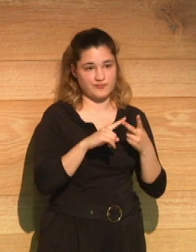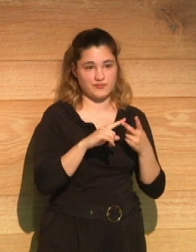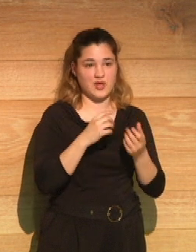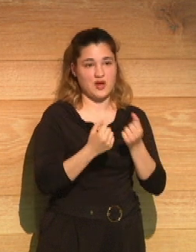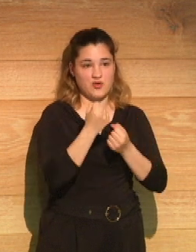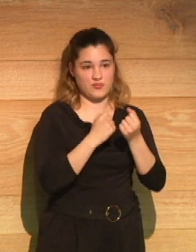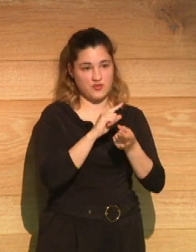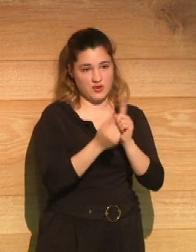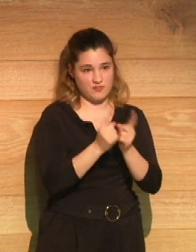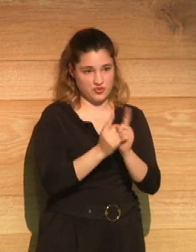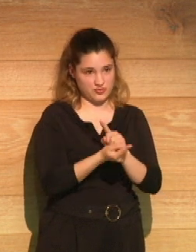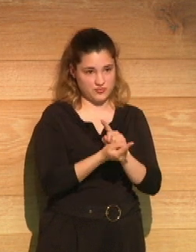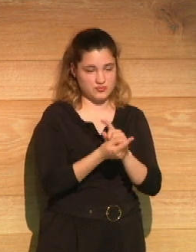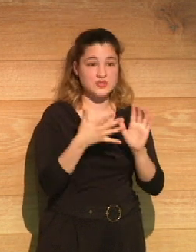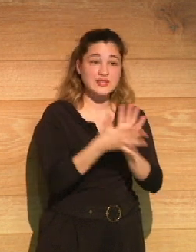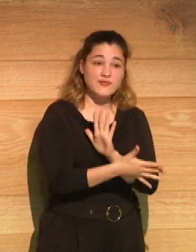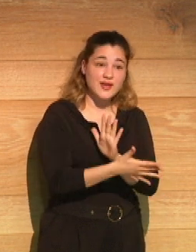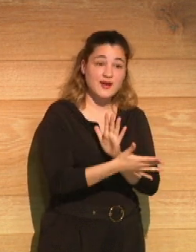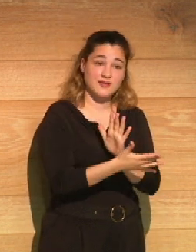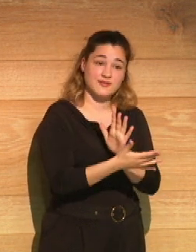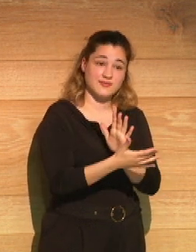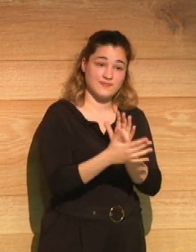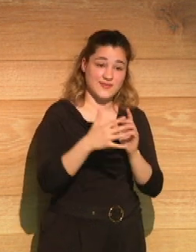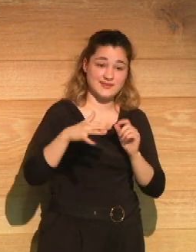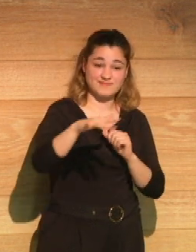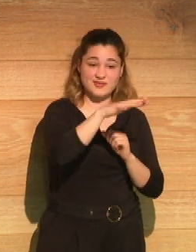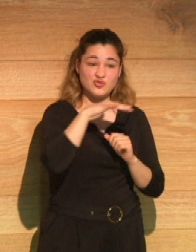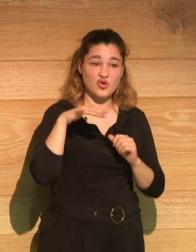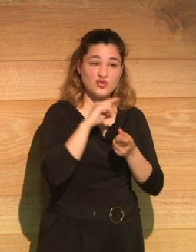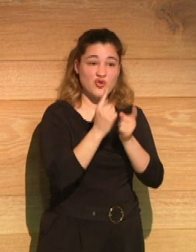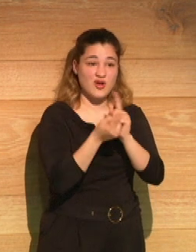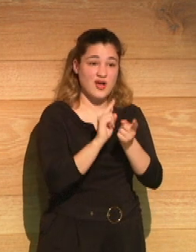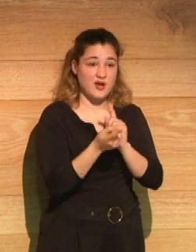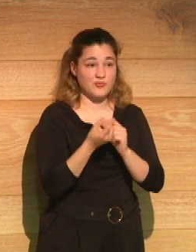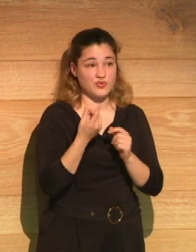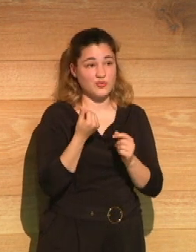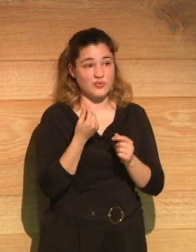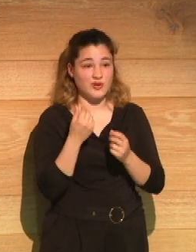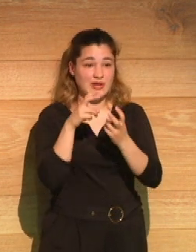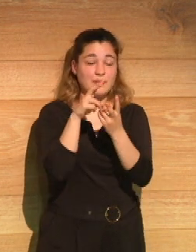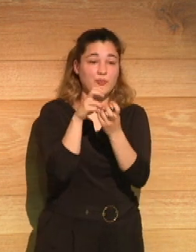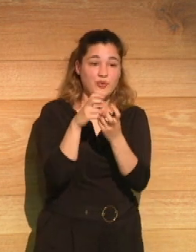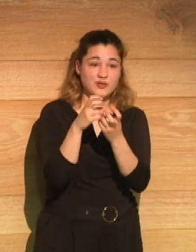económicos, que se refieren a los cambios en el entorno, incluidas las reducciones presupuestarias,